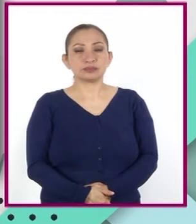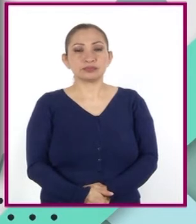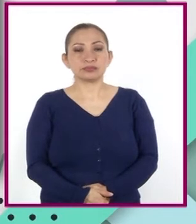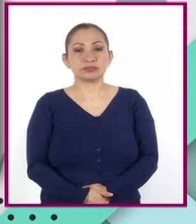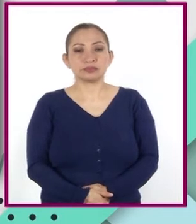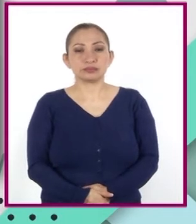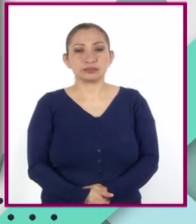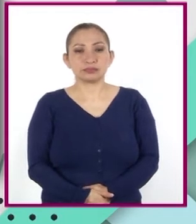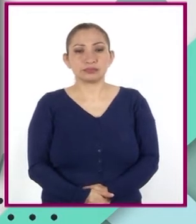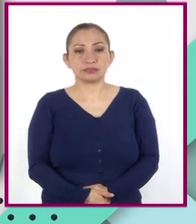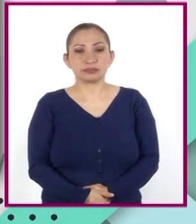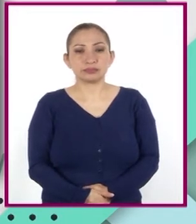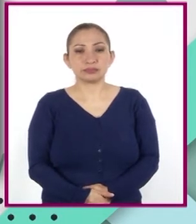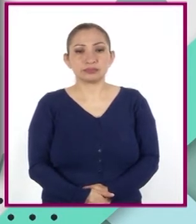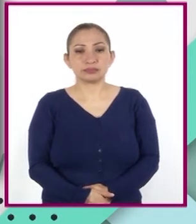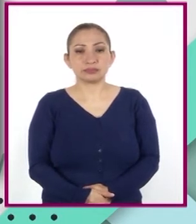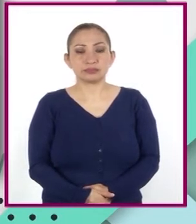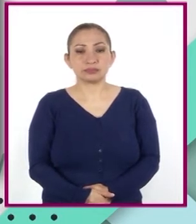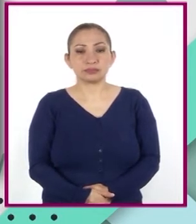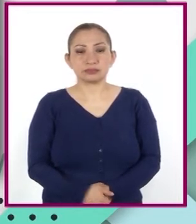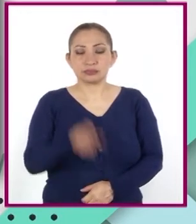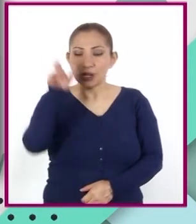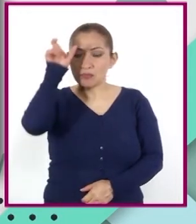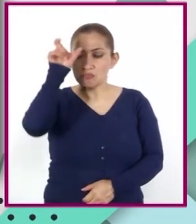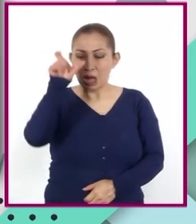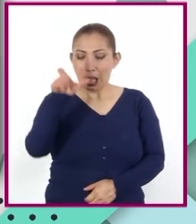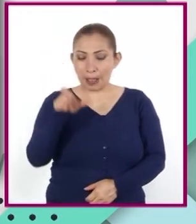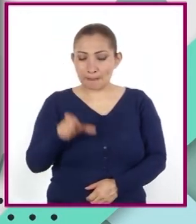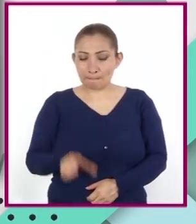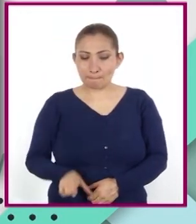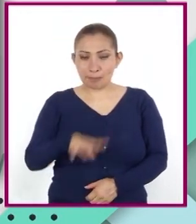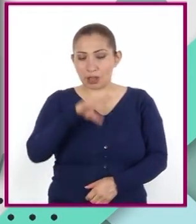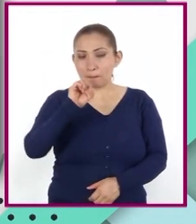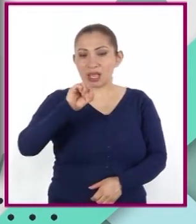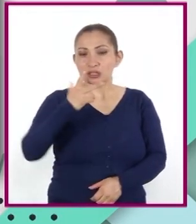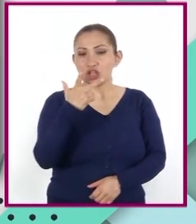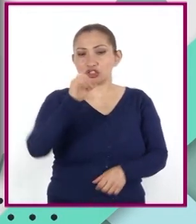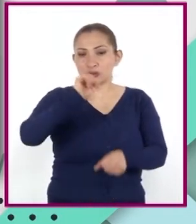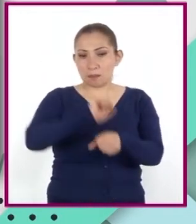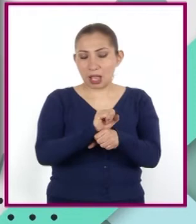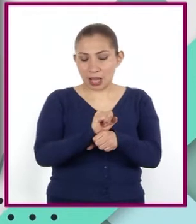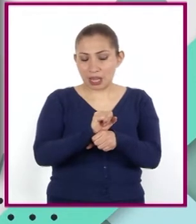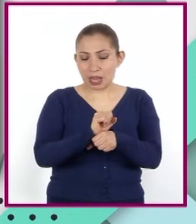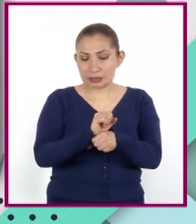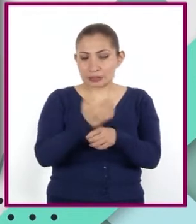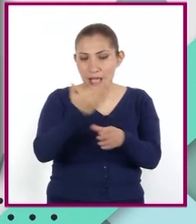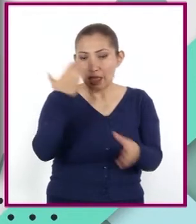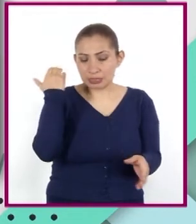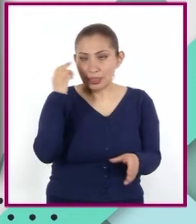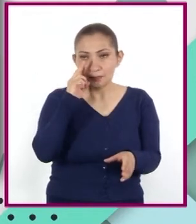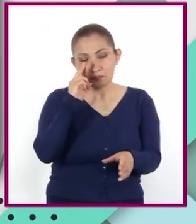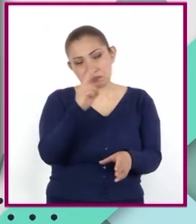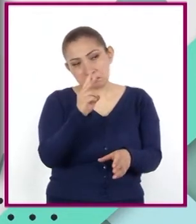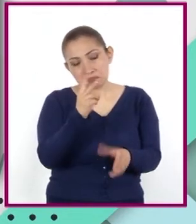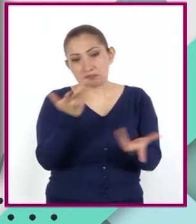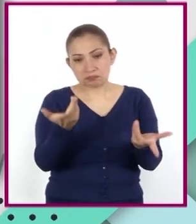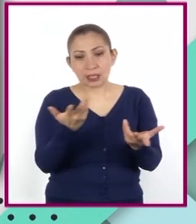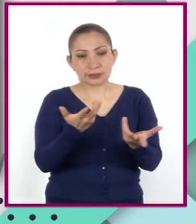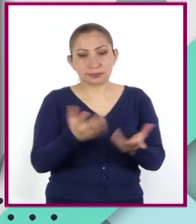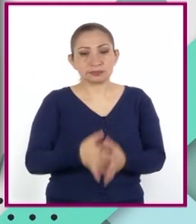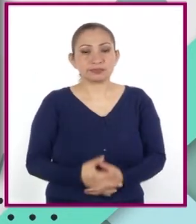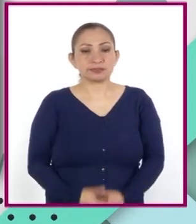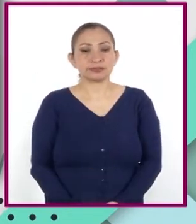Y lo extiende mediante esta fórmula a las 28 semanas anteriormente